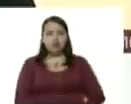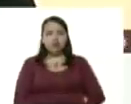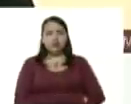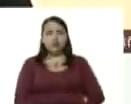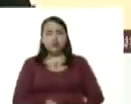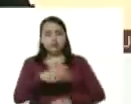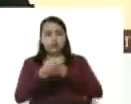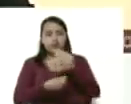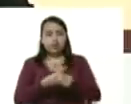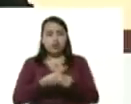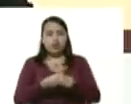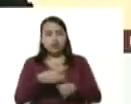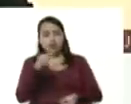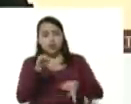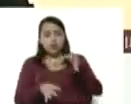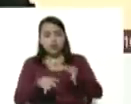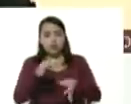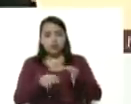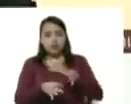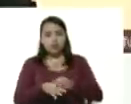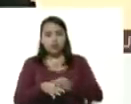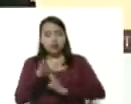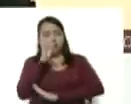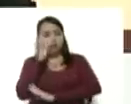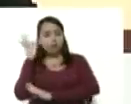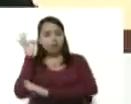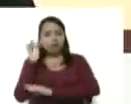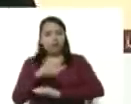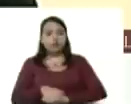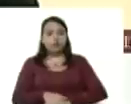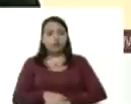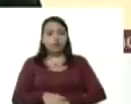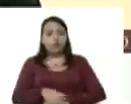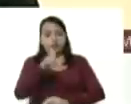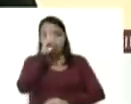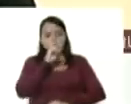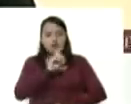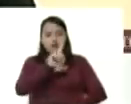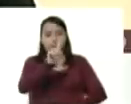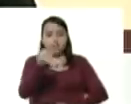en el Tribunal del Arbitraje de París, sucedido en